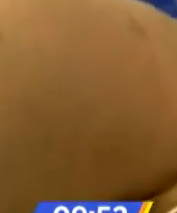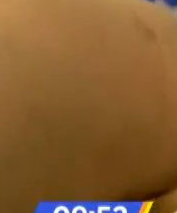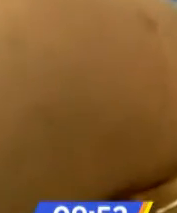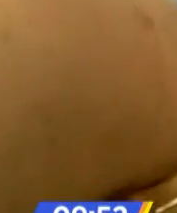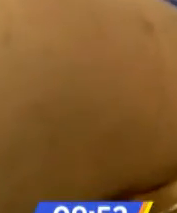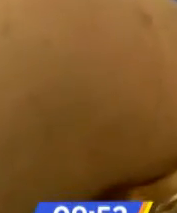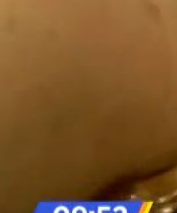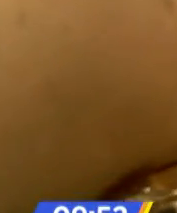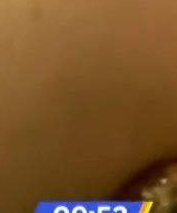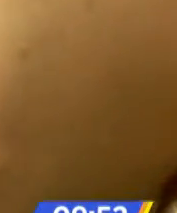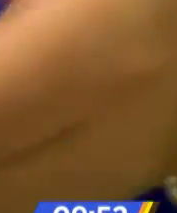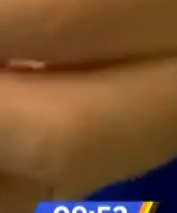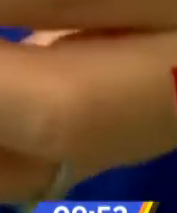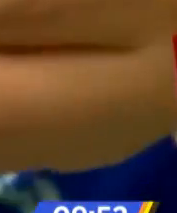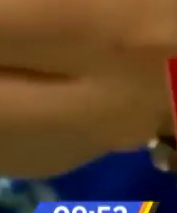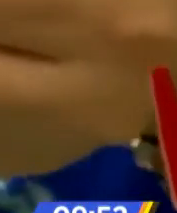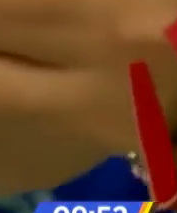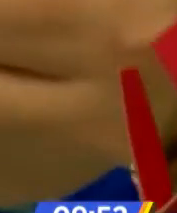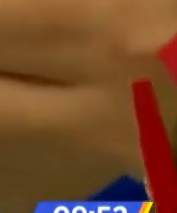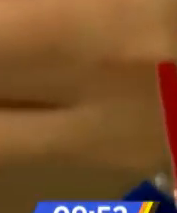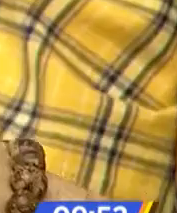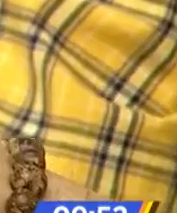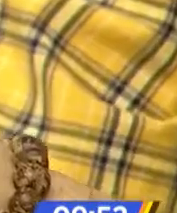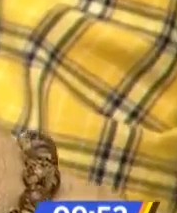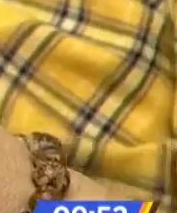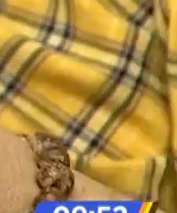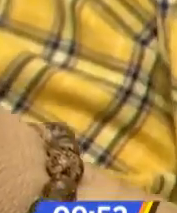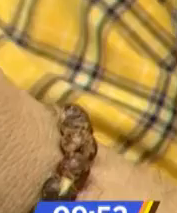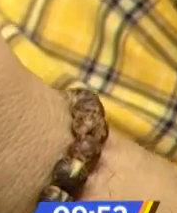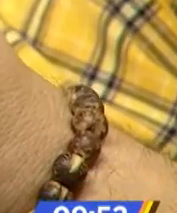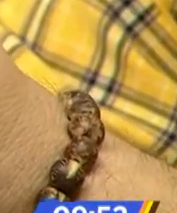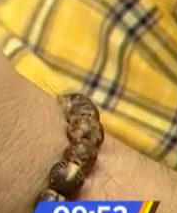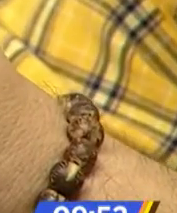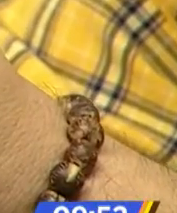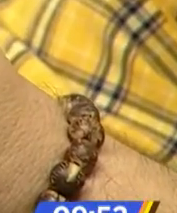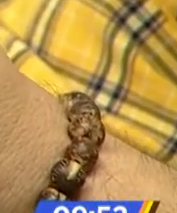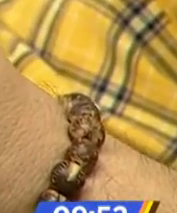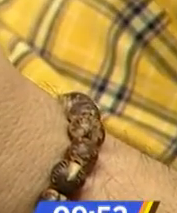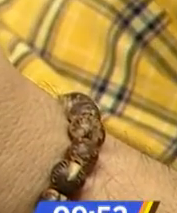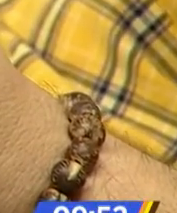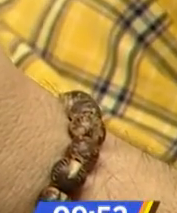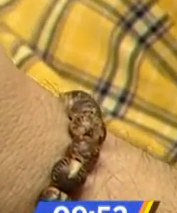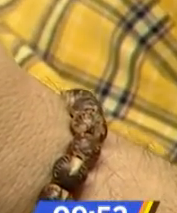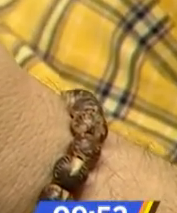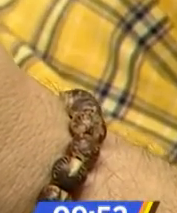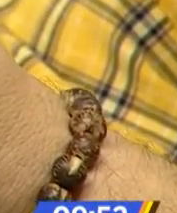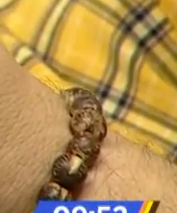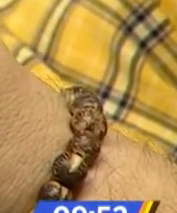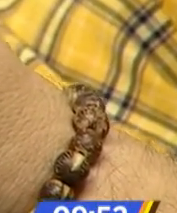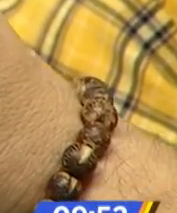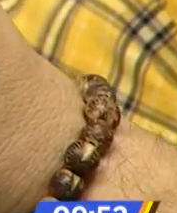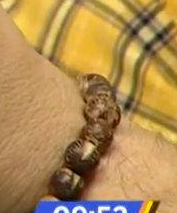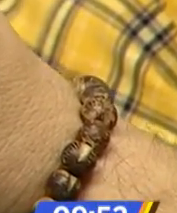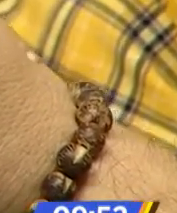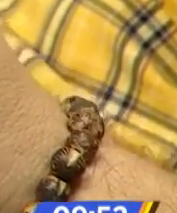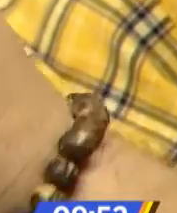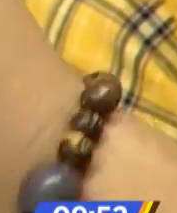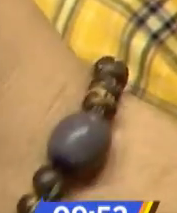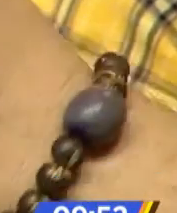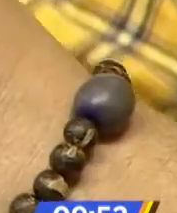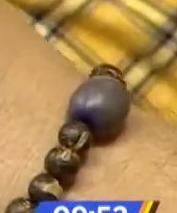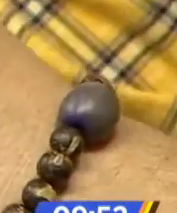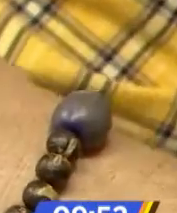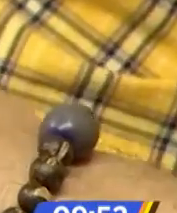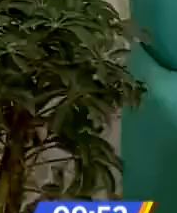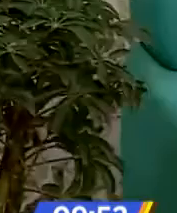hacíamos un doblez para arriba, ajá, para darle forma de patita. Exactamente. Tenemos que ir a una cápsula Malecu, pero antes Carolina nos saluda a la